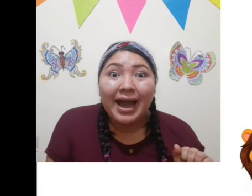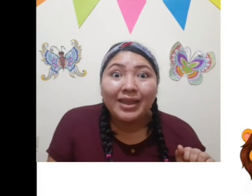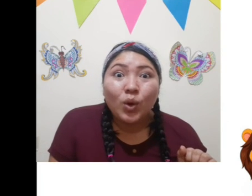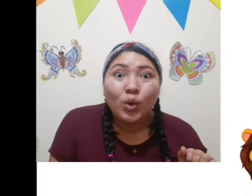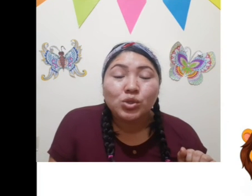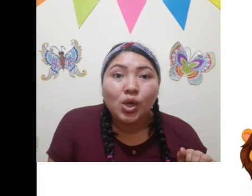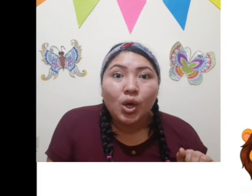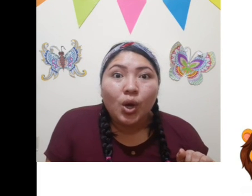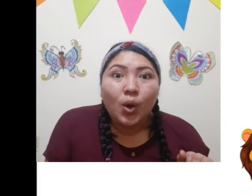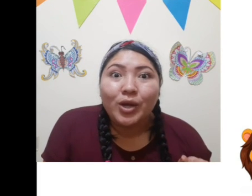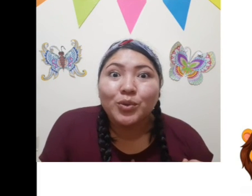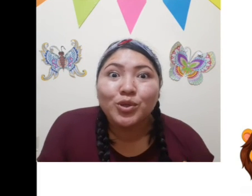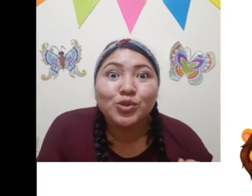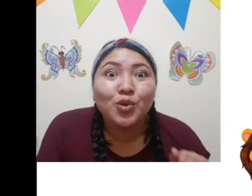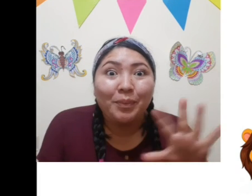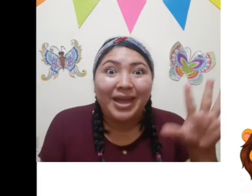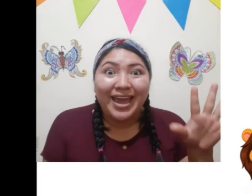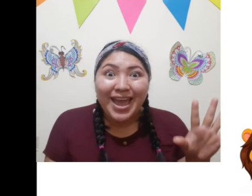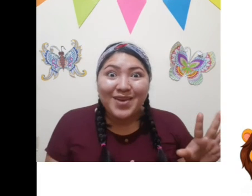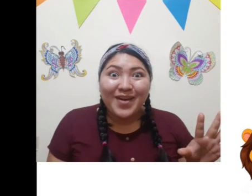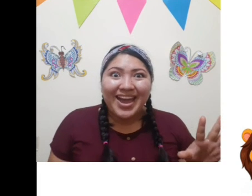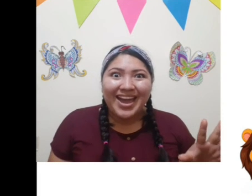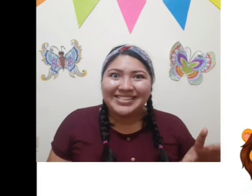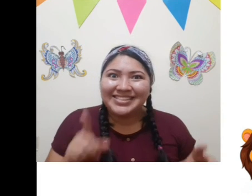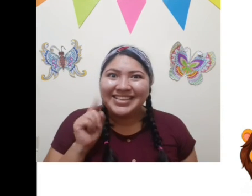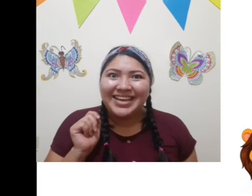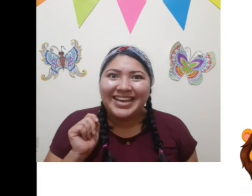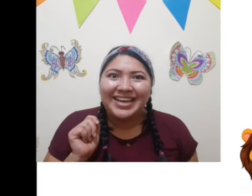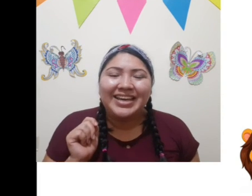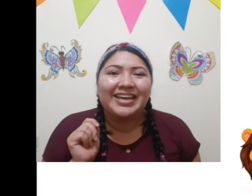animados o algunos superhéroes